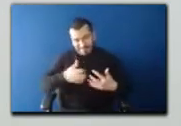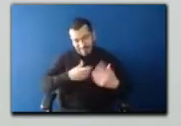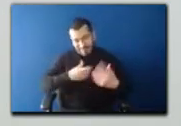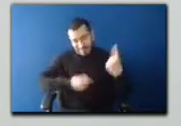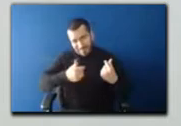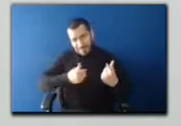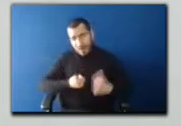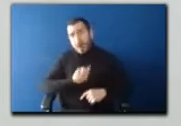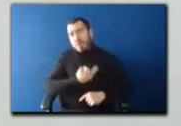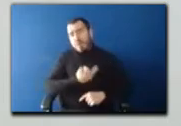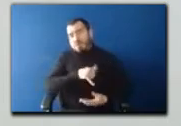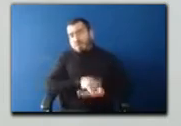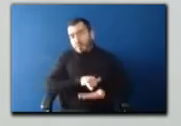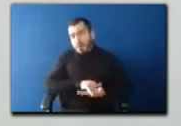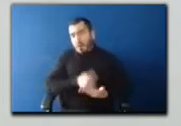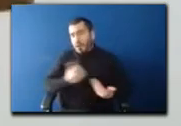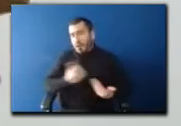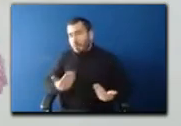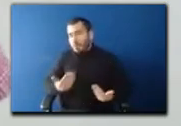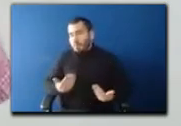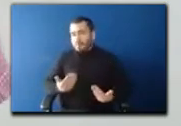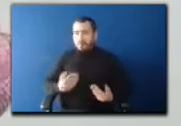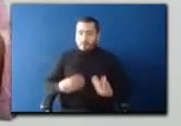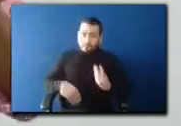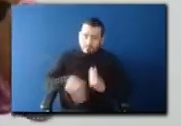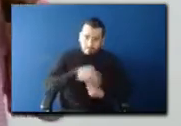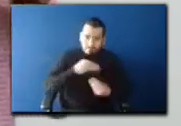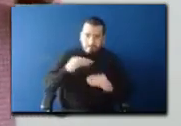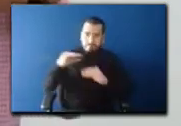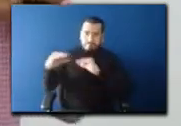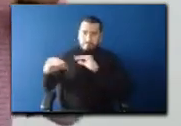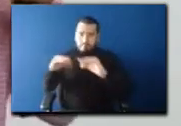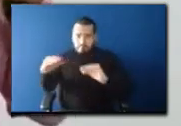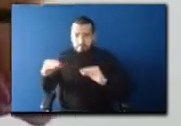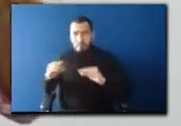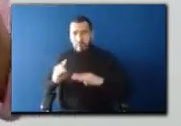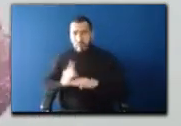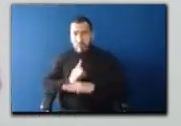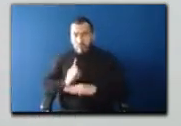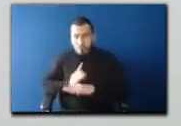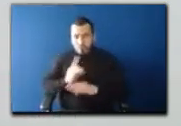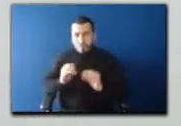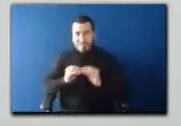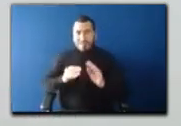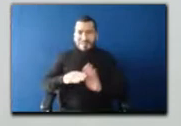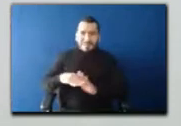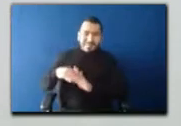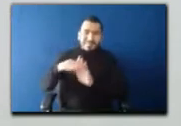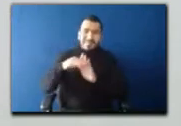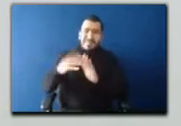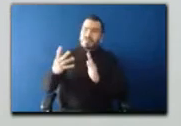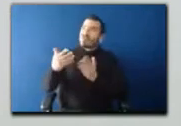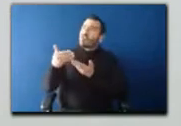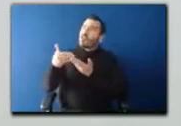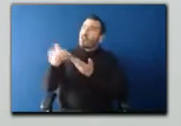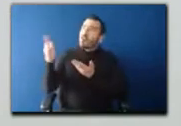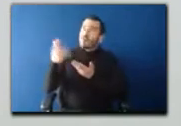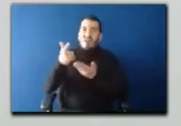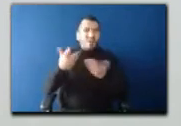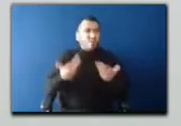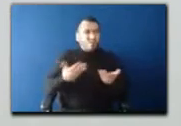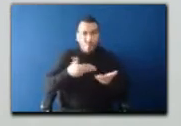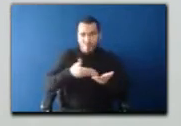Toda esa información de transaccionalidad, comportamiento de uso, estándares de dónde compran, cómo compran, toda esa información